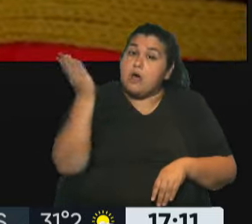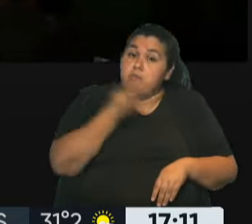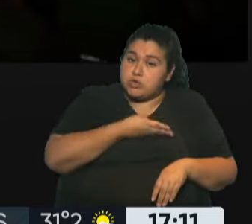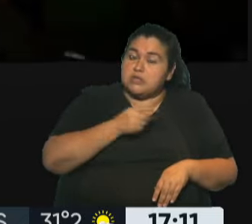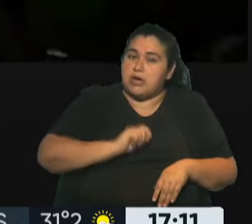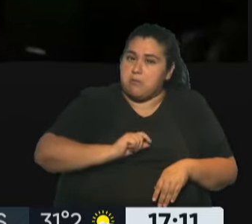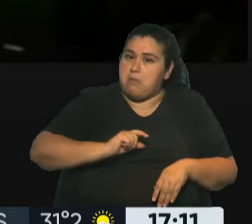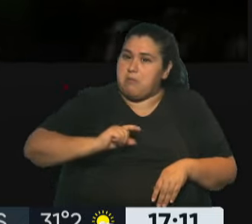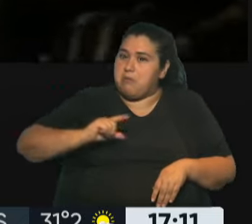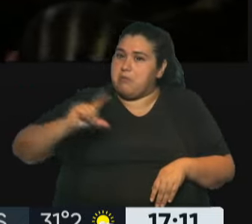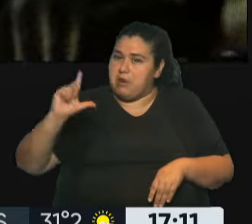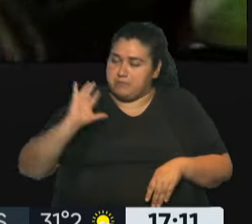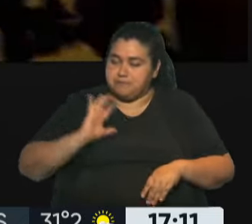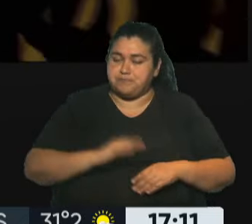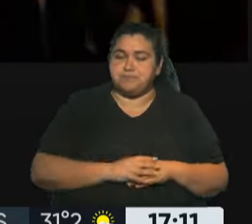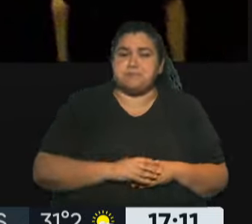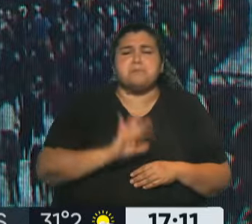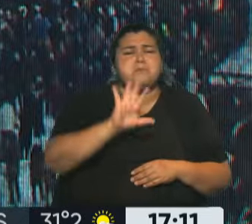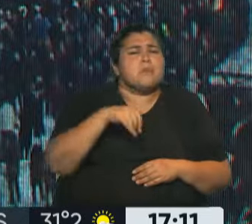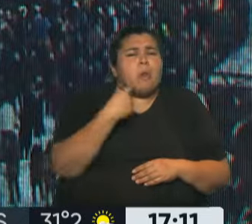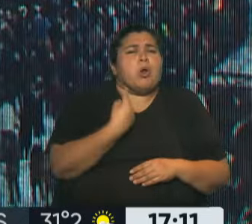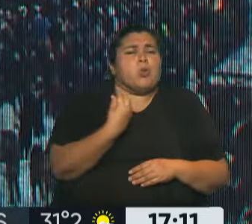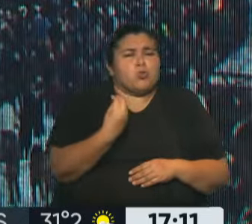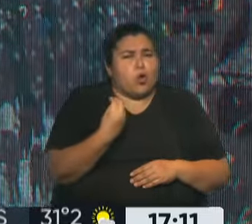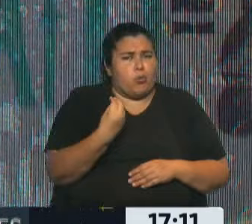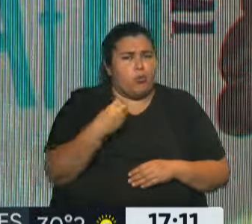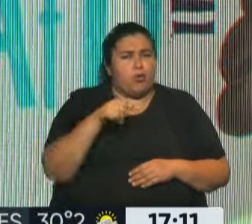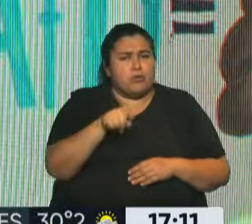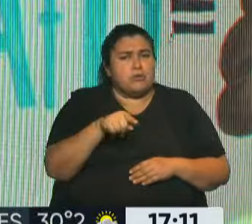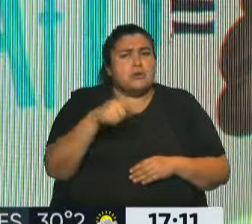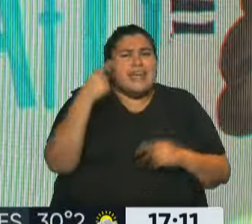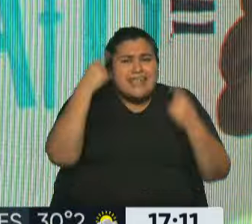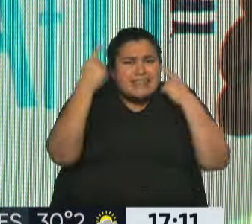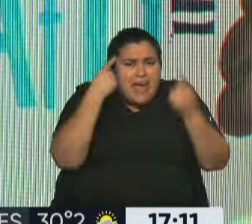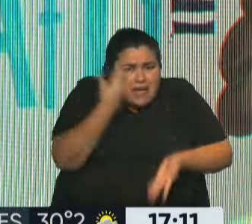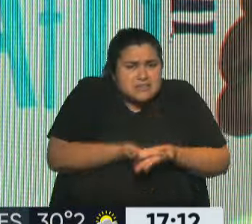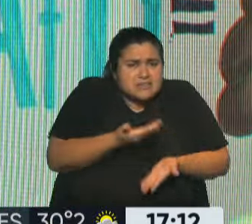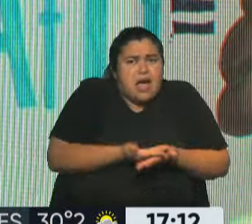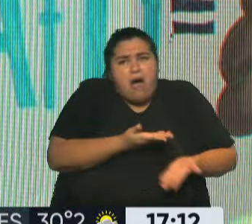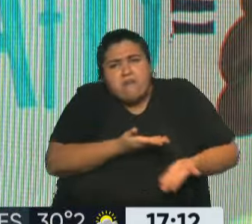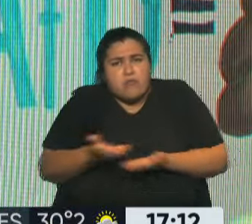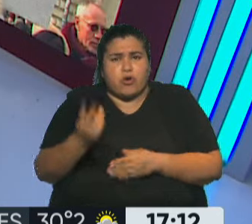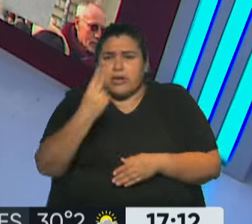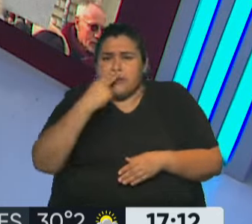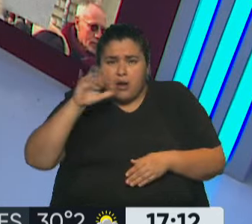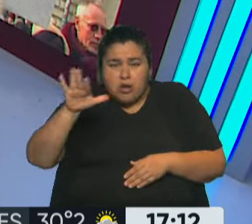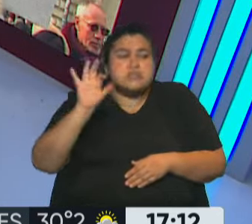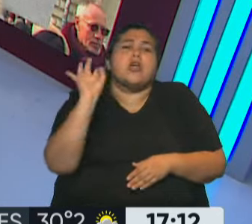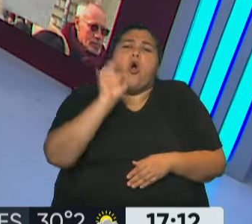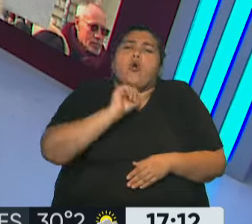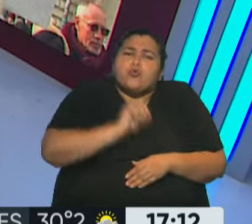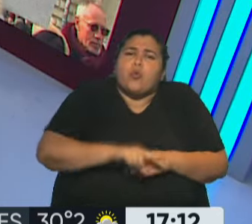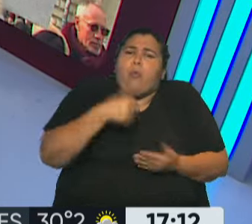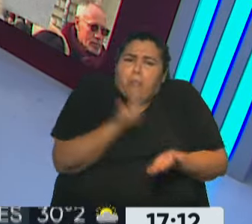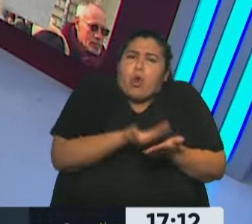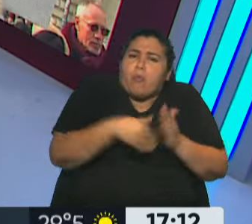otras zonas de Alemania. Ahora, Eber, ¿es un partido que proclama ideas neonazis o sus ideas